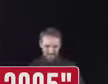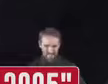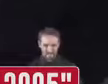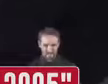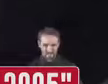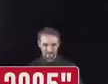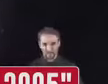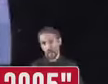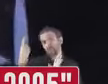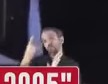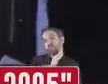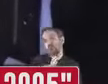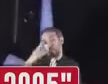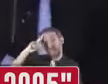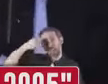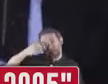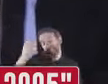por orden judicial claro